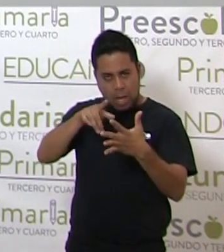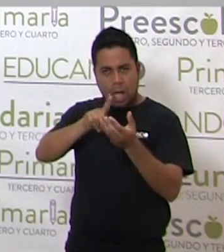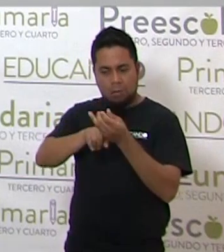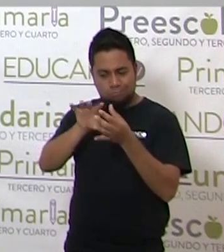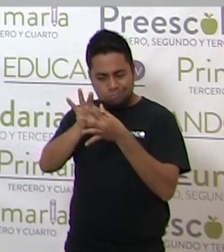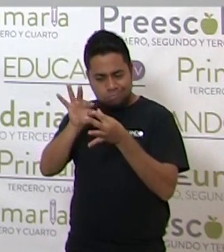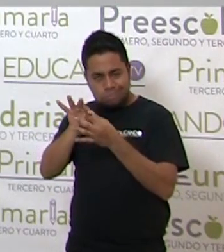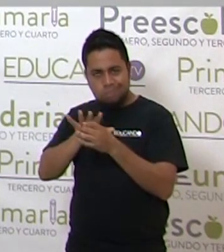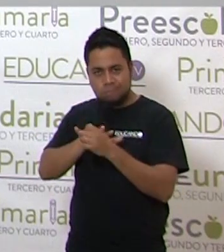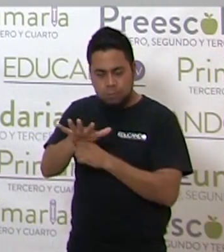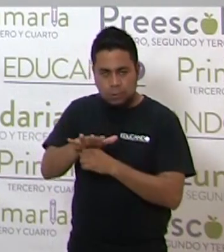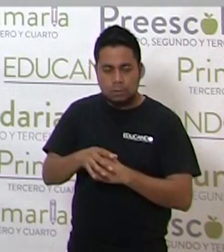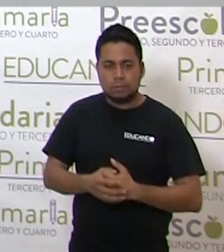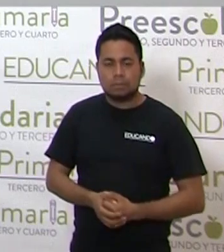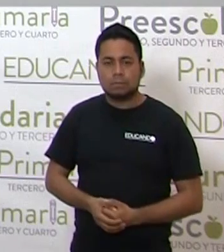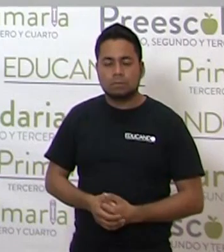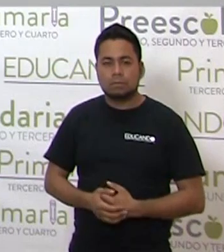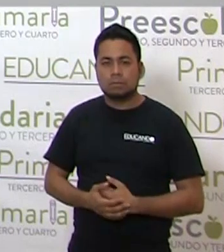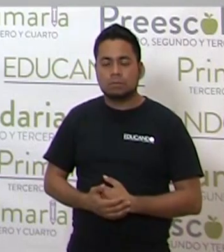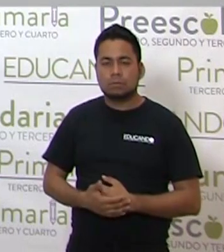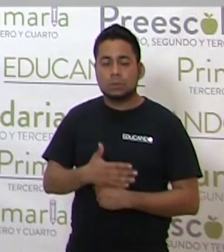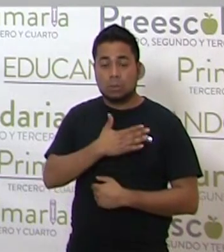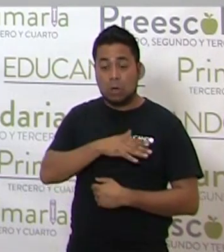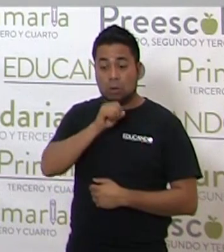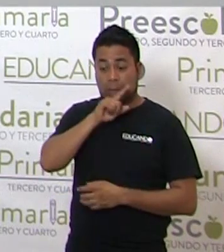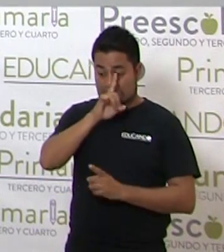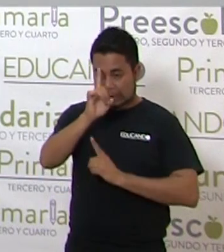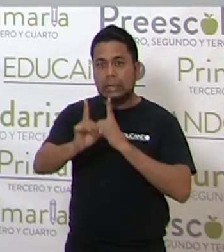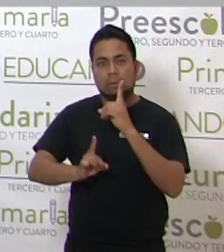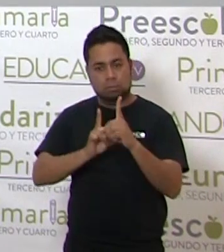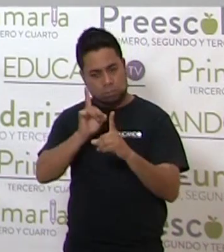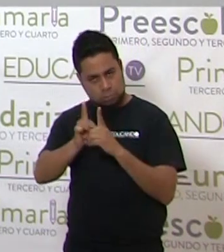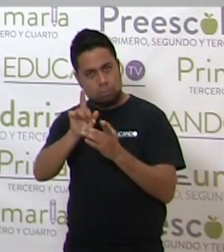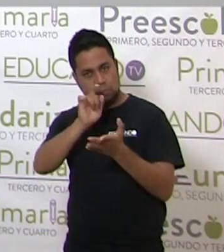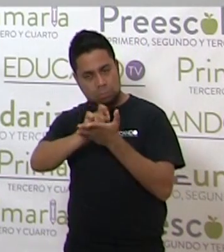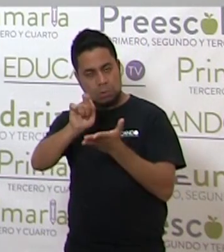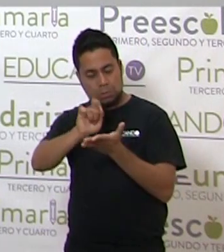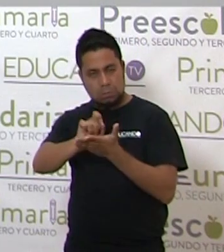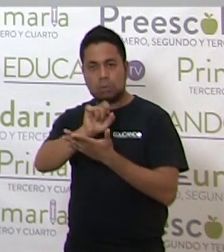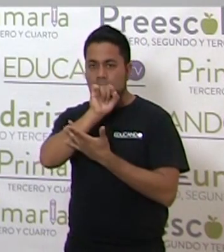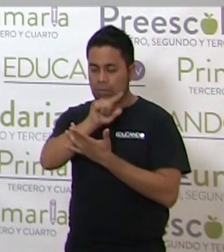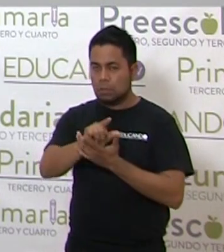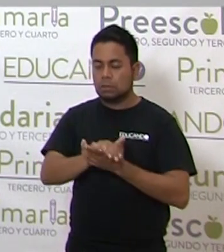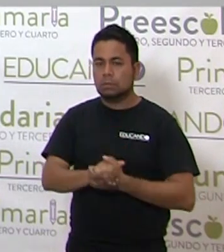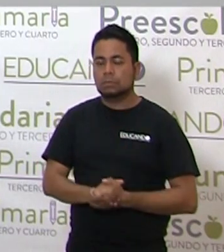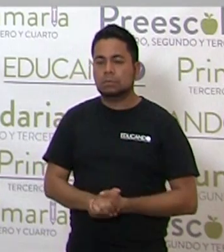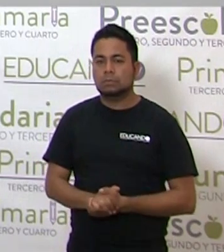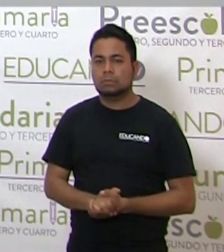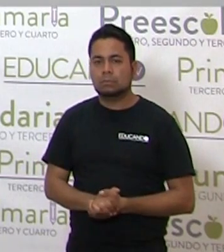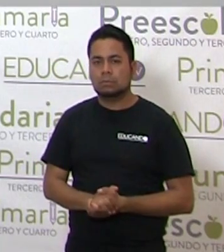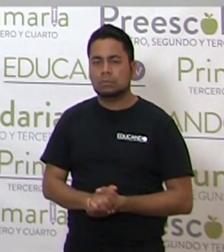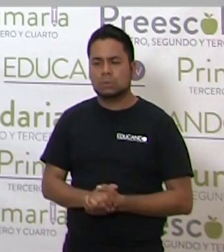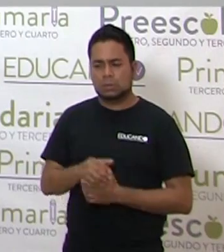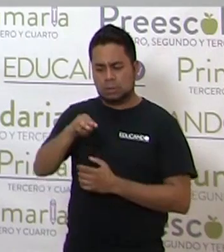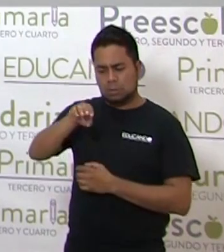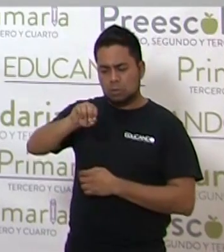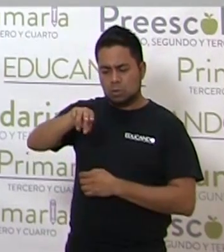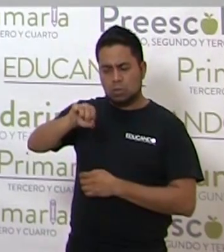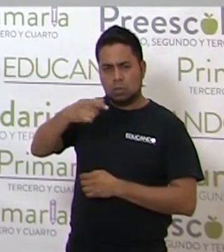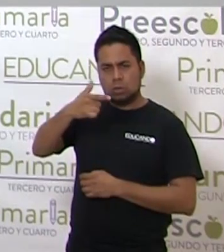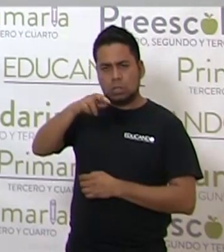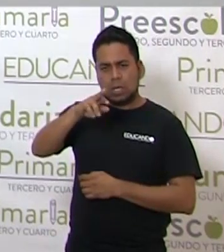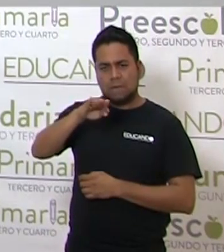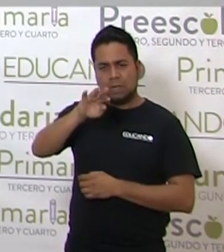expositivos. Bueno, también deportivos, vamos a ponerle aquí. Podemos hacer una monografía sobre el